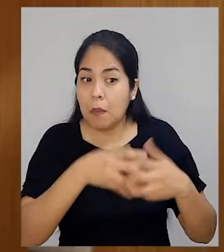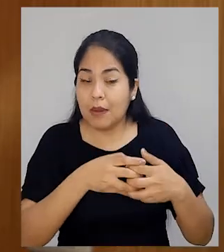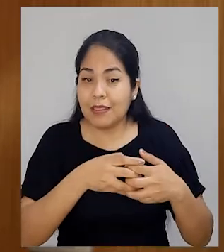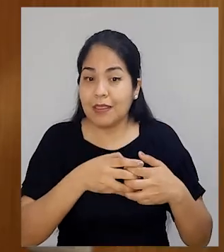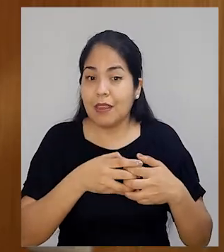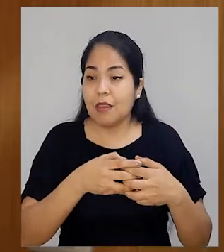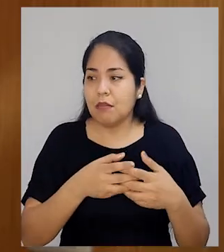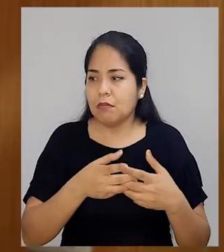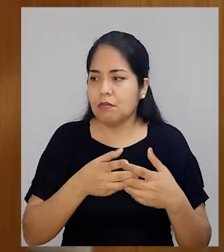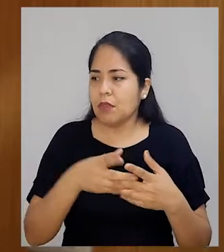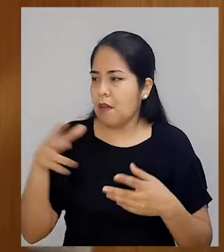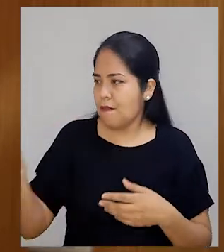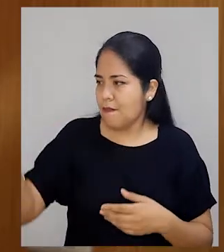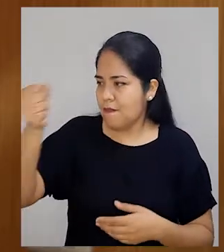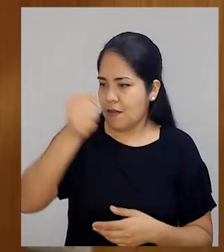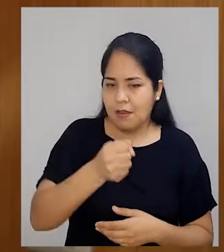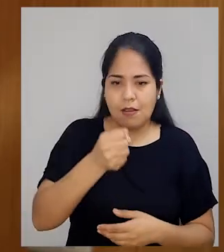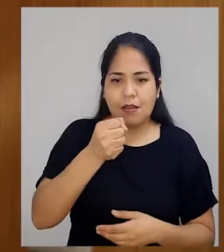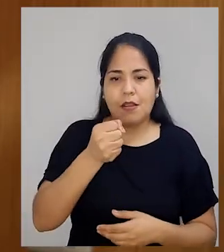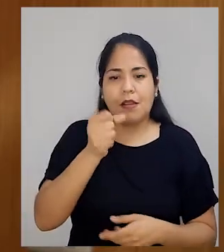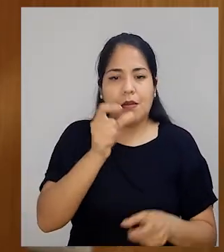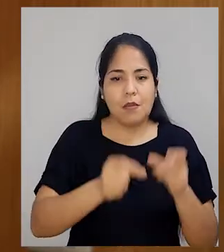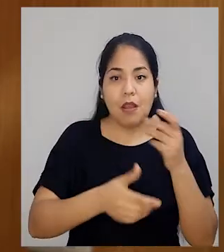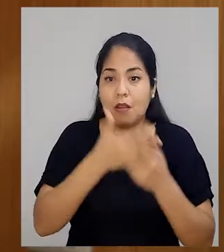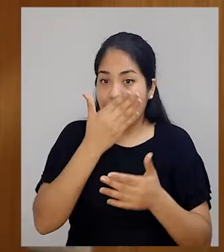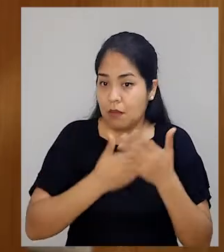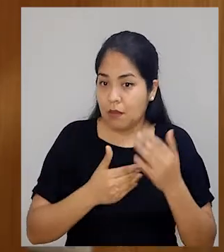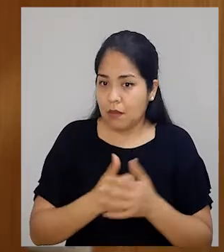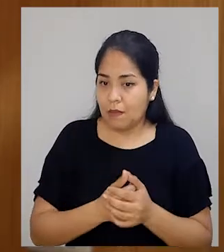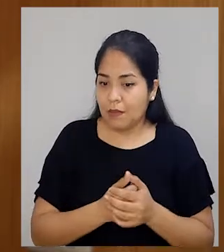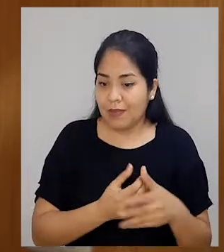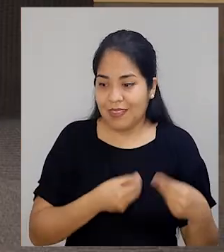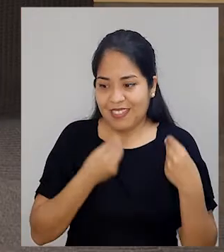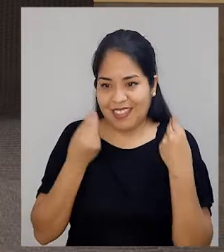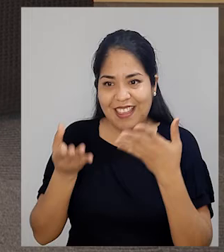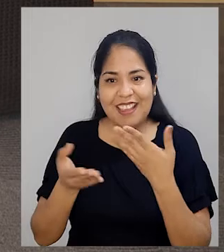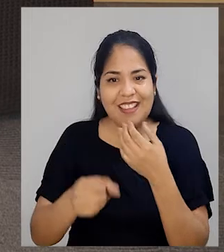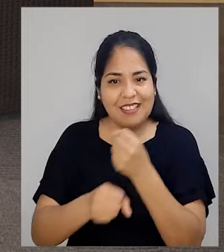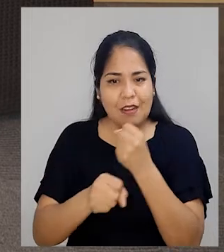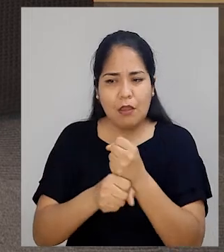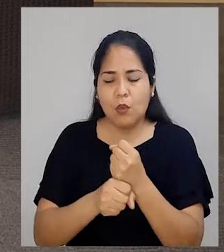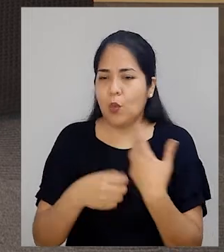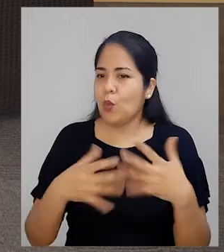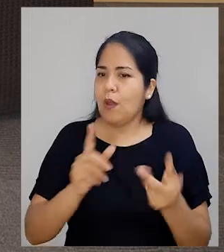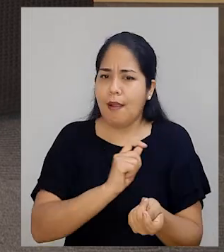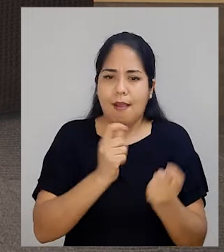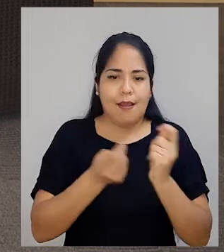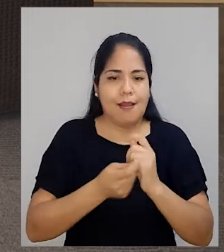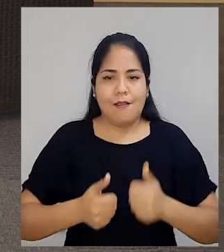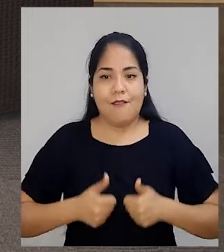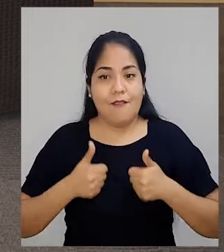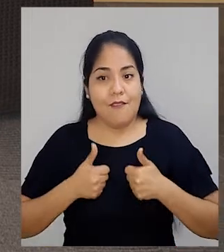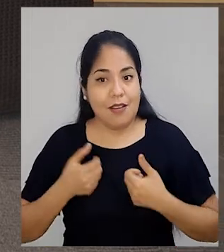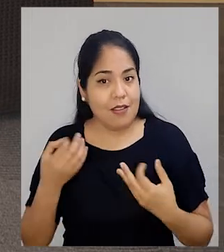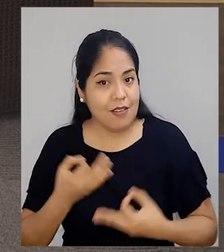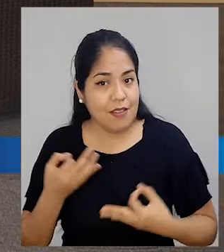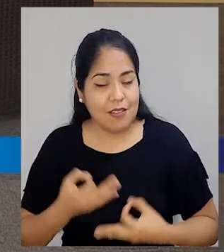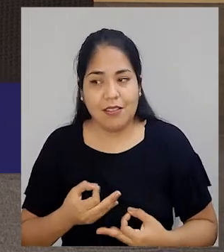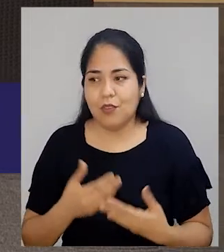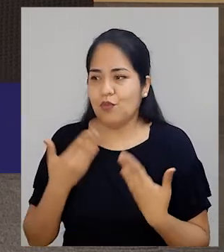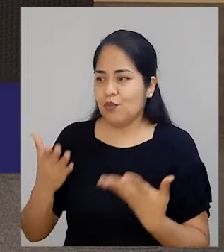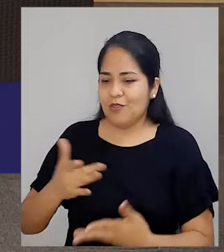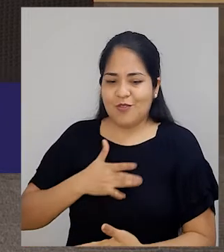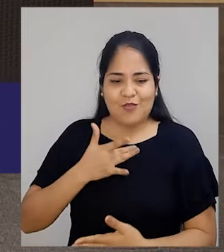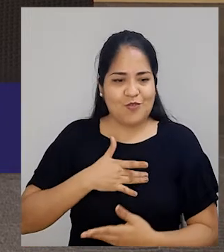Cuando una empresa contrata a una persona con discapacidad, no solamente le da un trabajo, ¿no?, sino que le cambia la vida. ¿Por